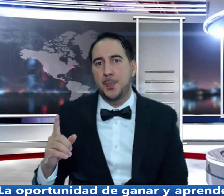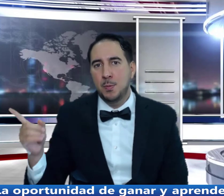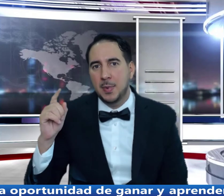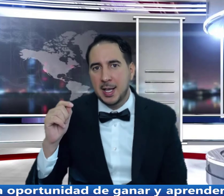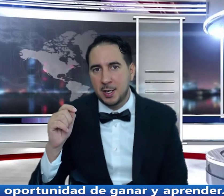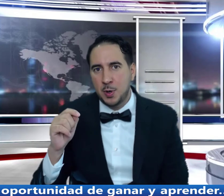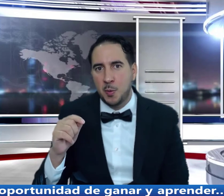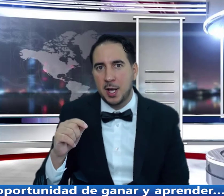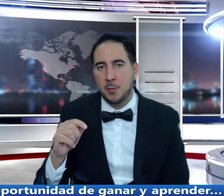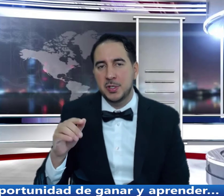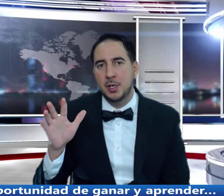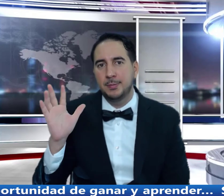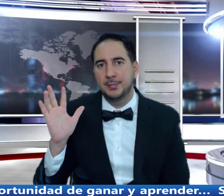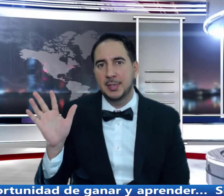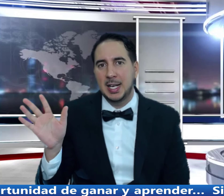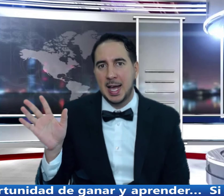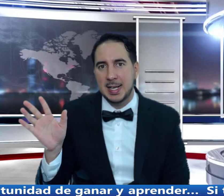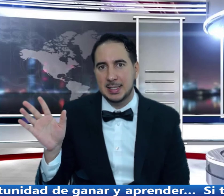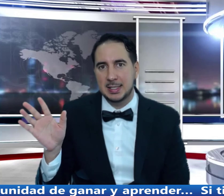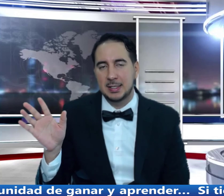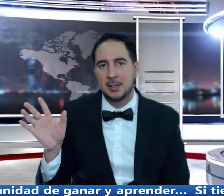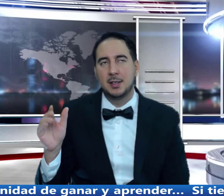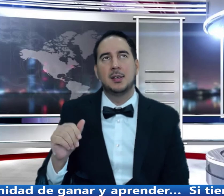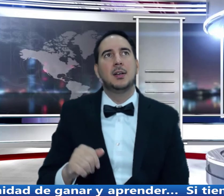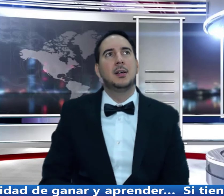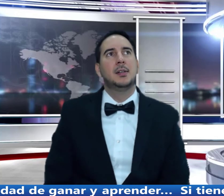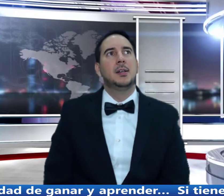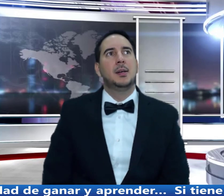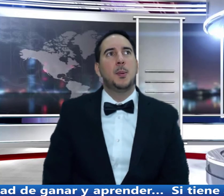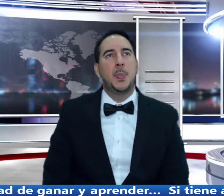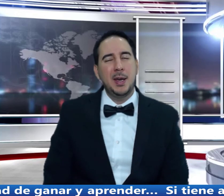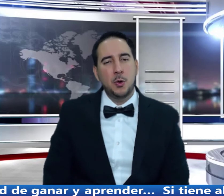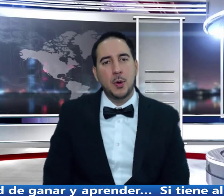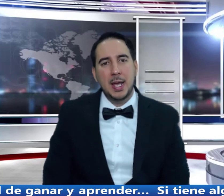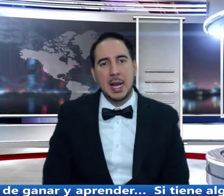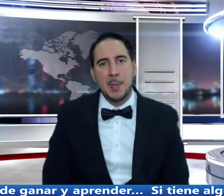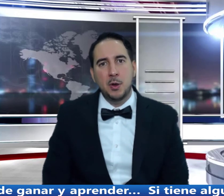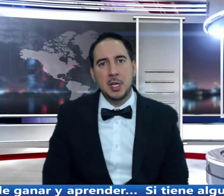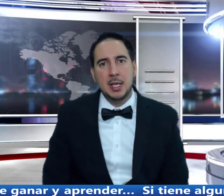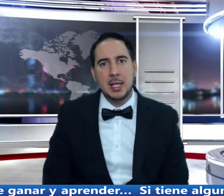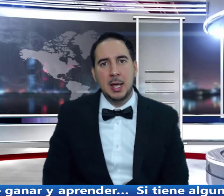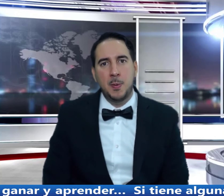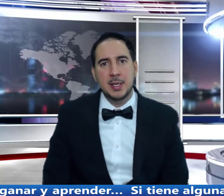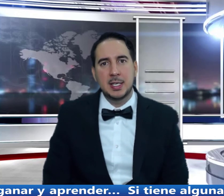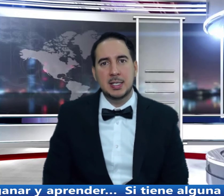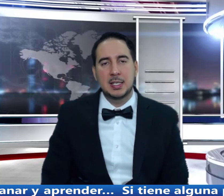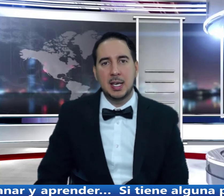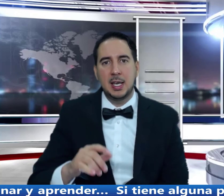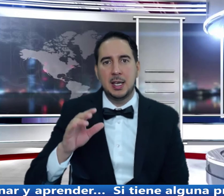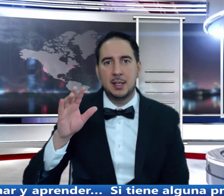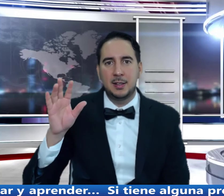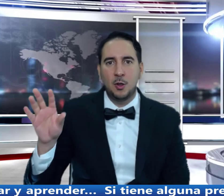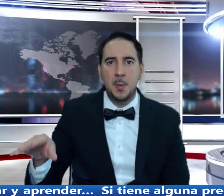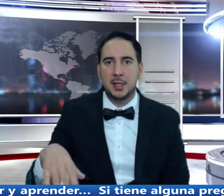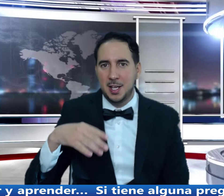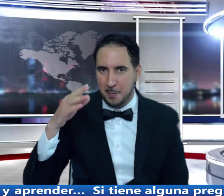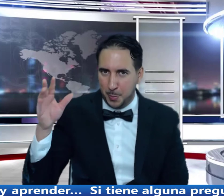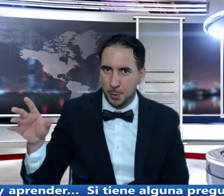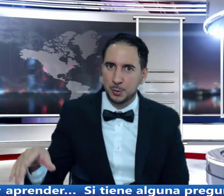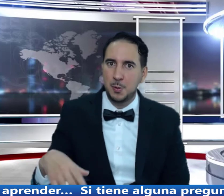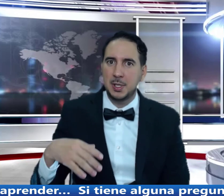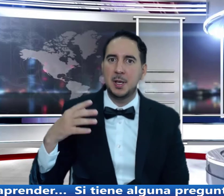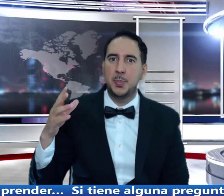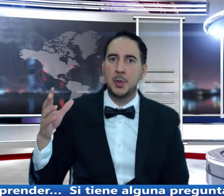y ¡pum! Haces una buena comisión y la haces. Pero, en la mayoría de las veces toma